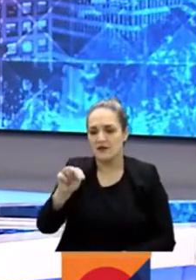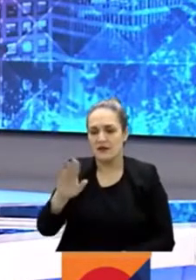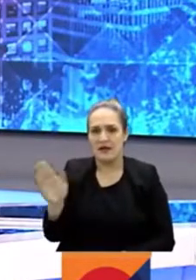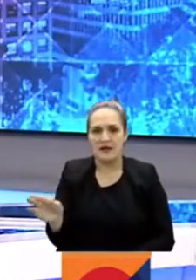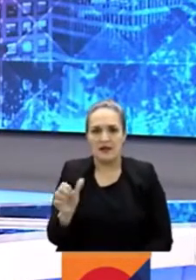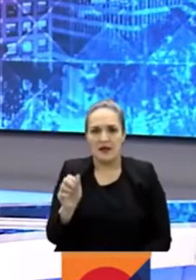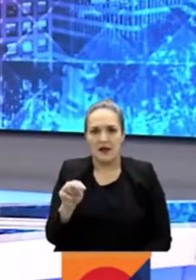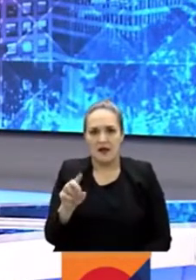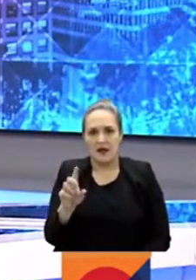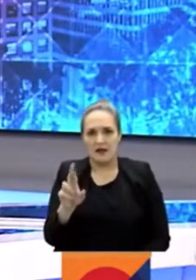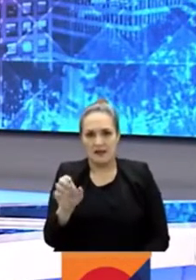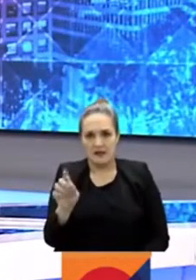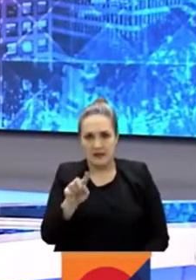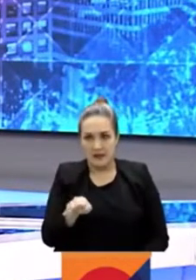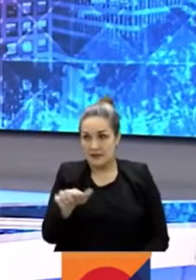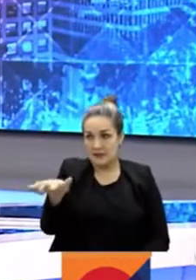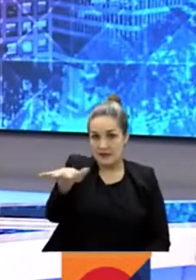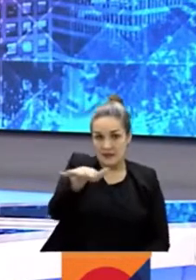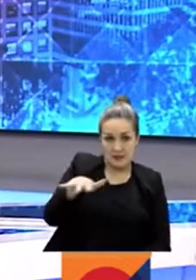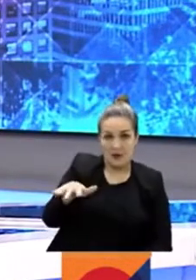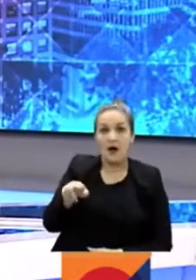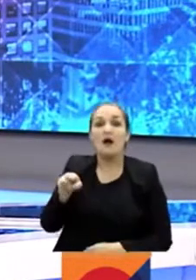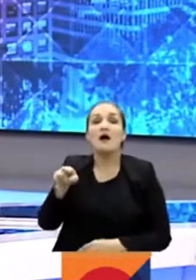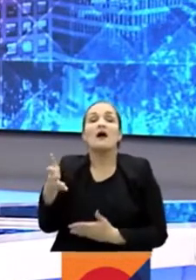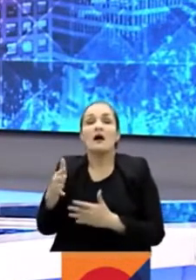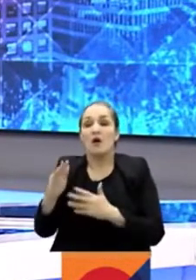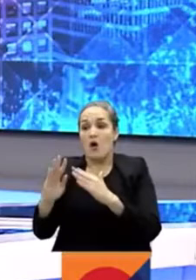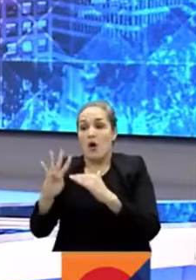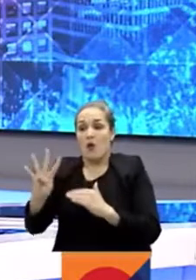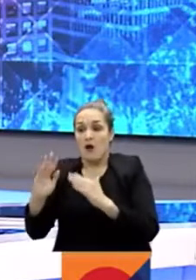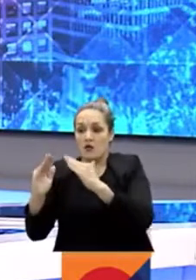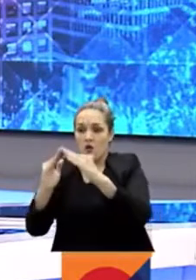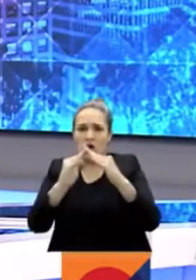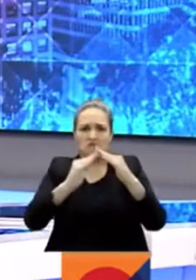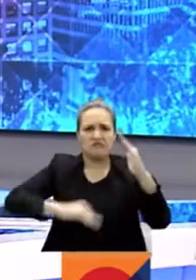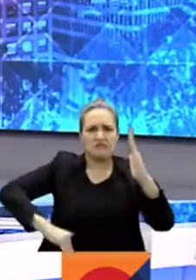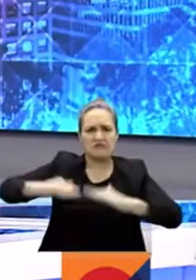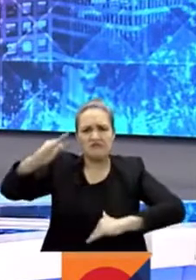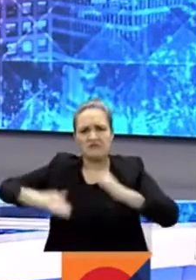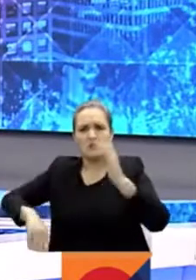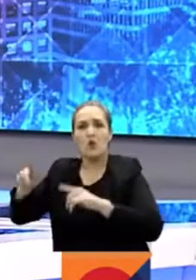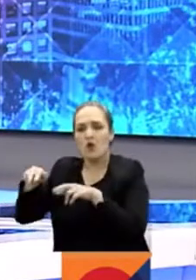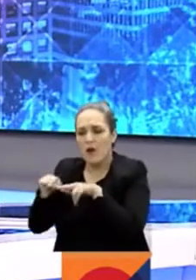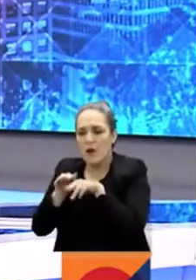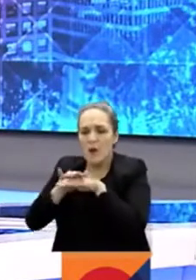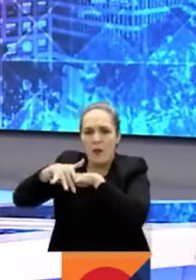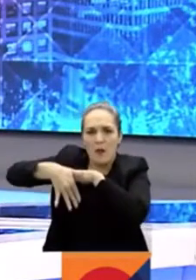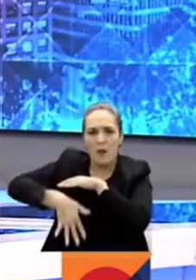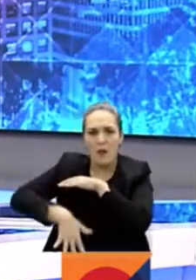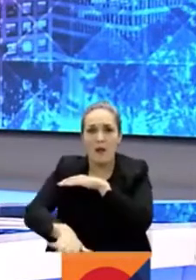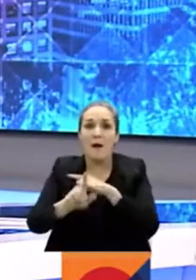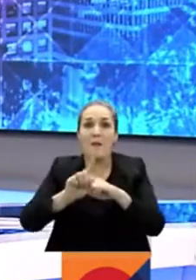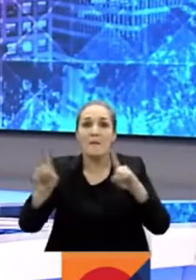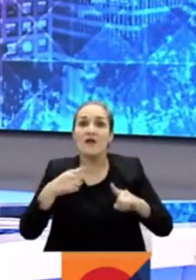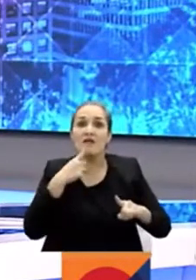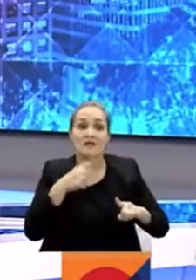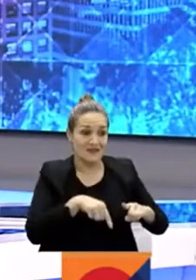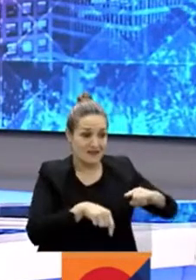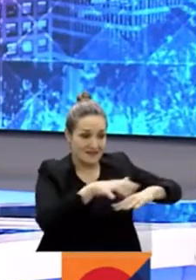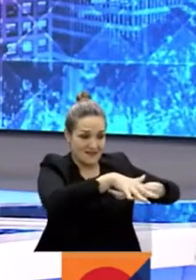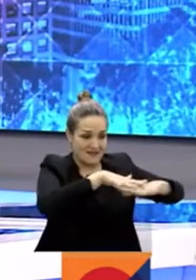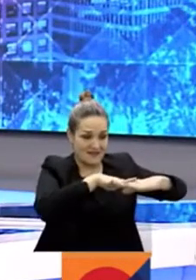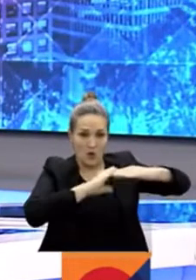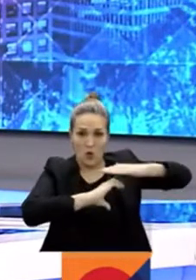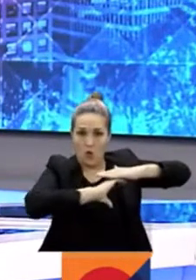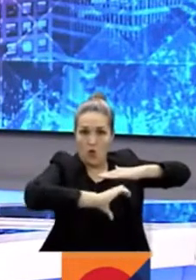casas resultaron afectadas. Sin embargo, las autoridades advierten del colapso del sistema de alcantarillado por las inundaciones. Este es un